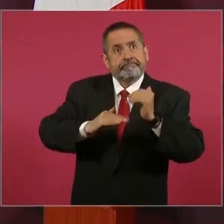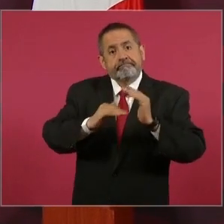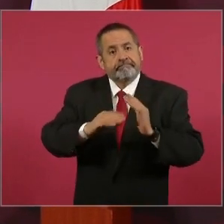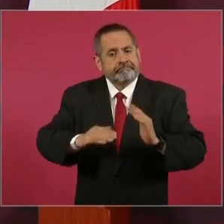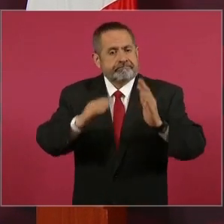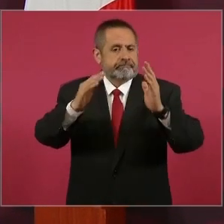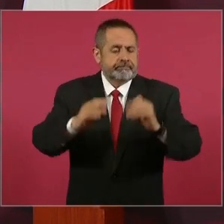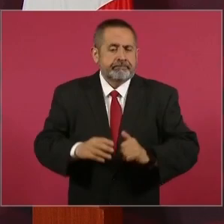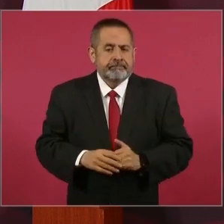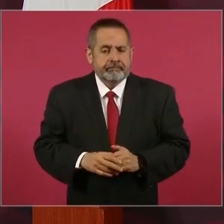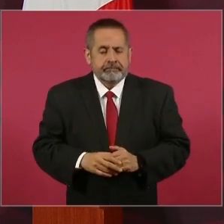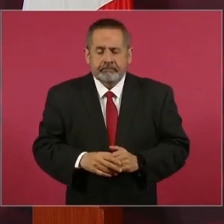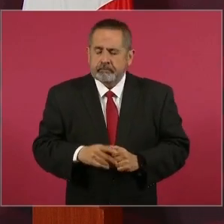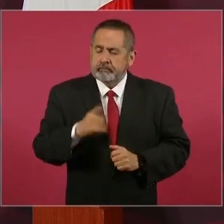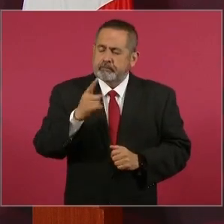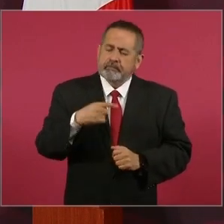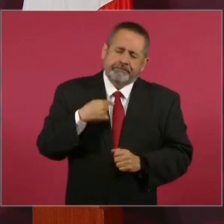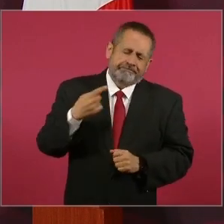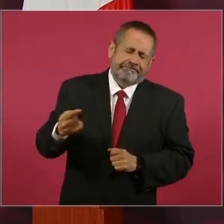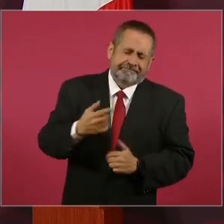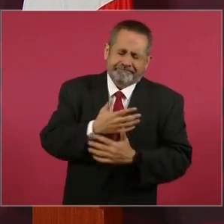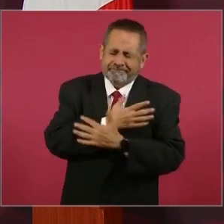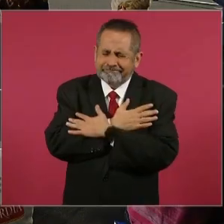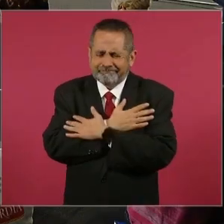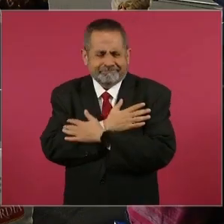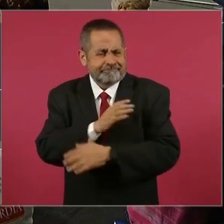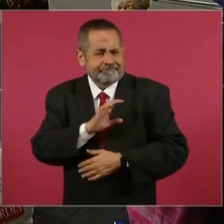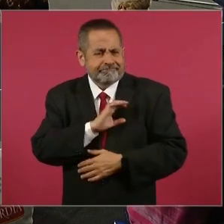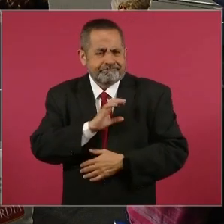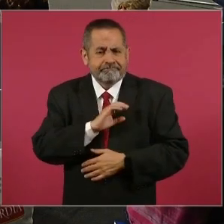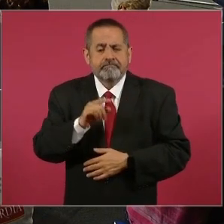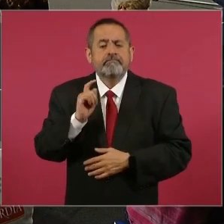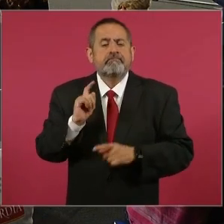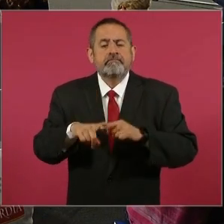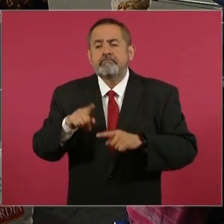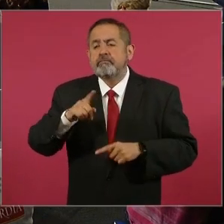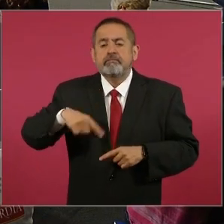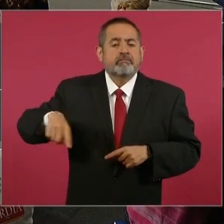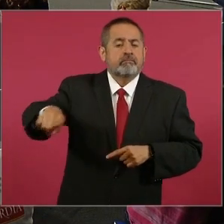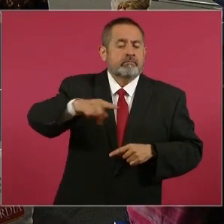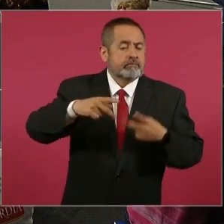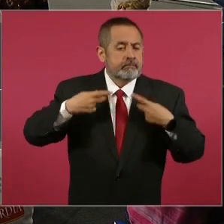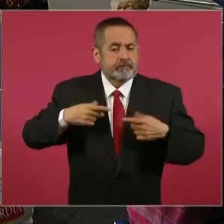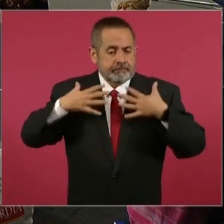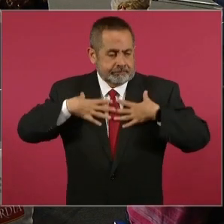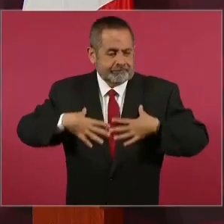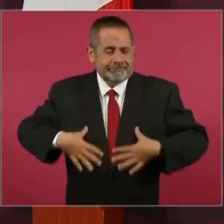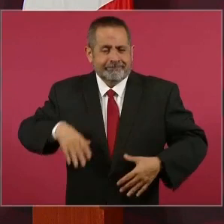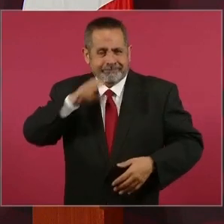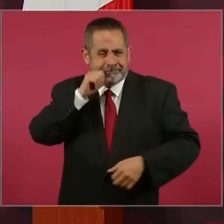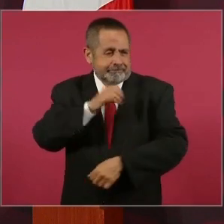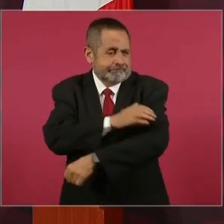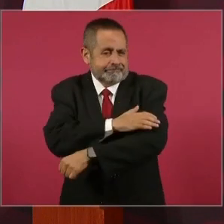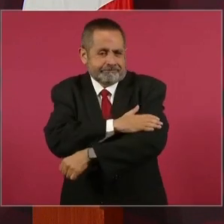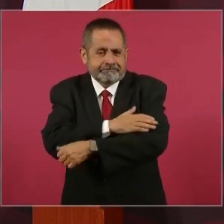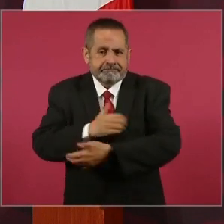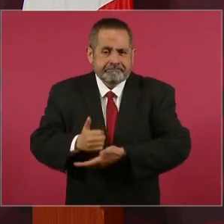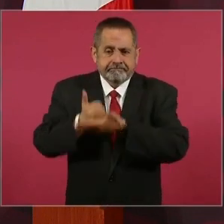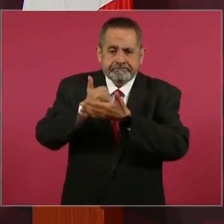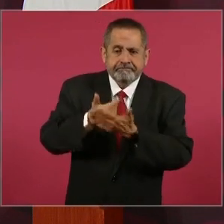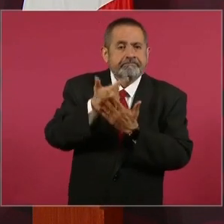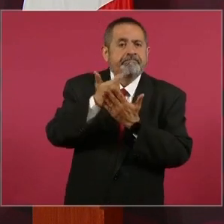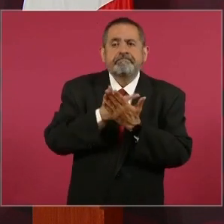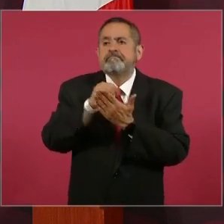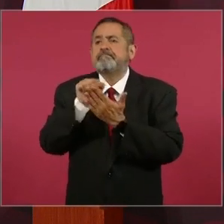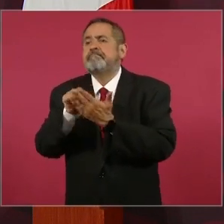luego mi abrazo fraterno a todos los servidores de la nación Porque no solo